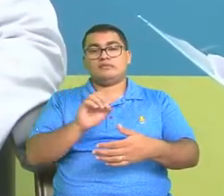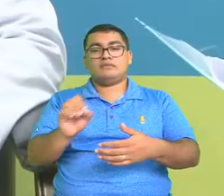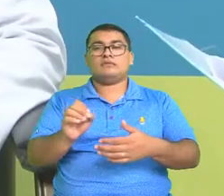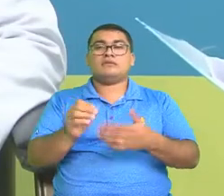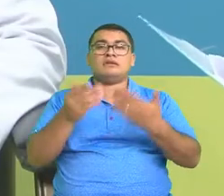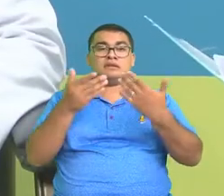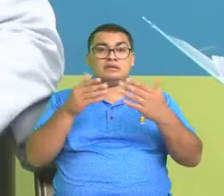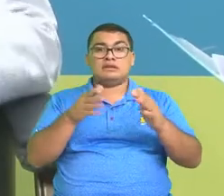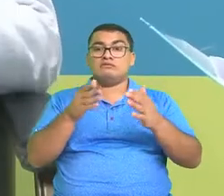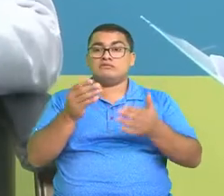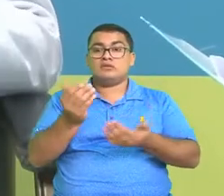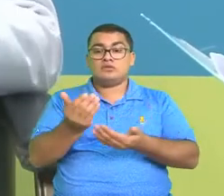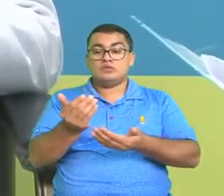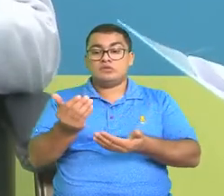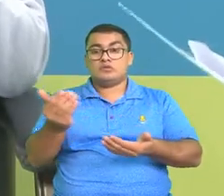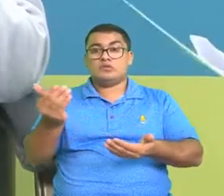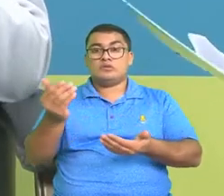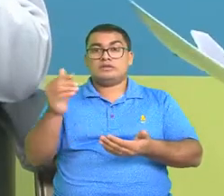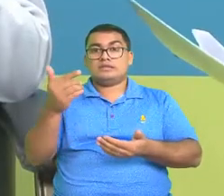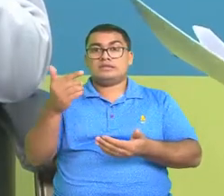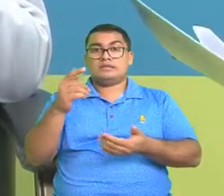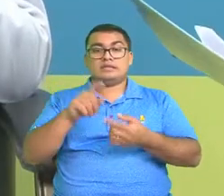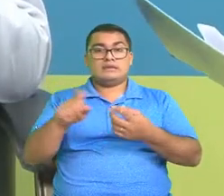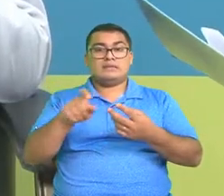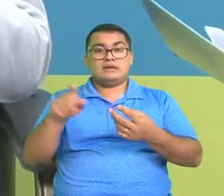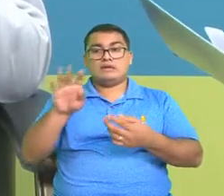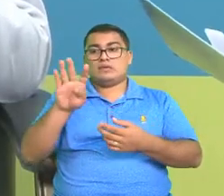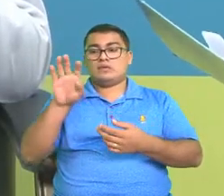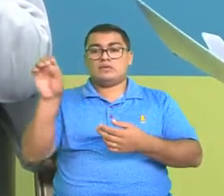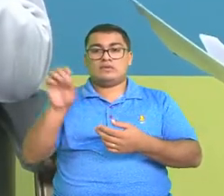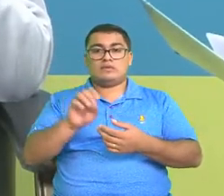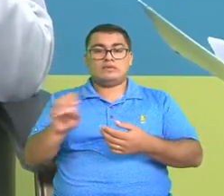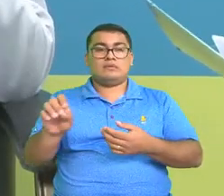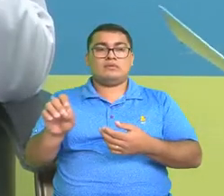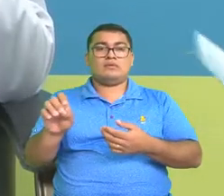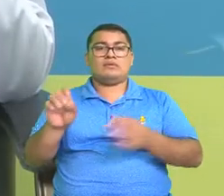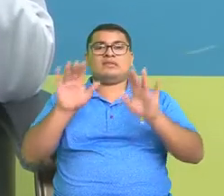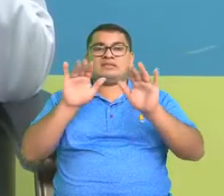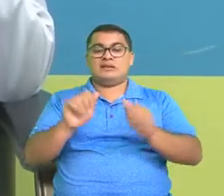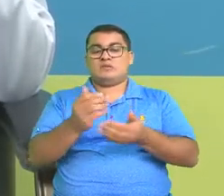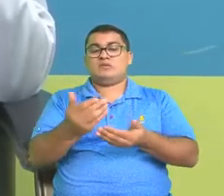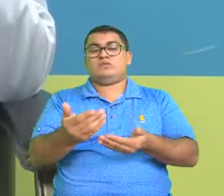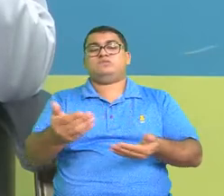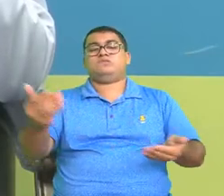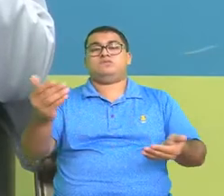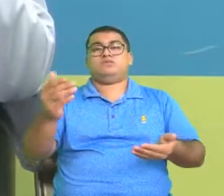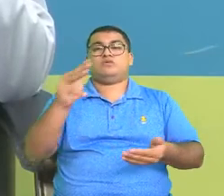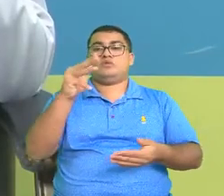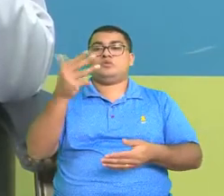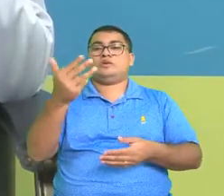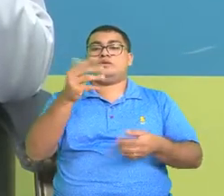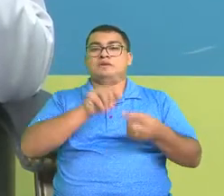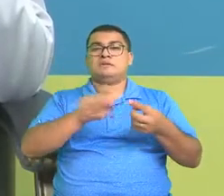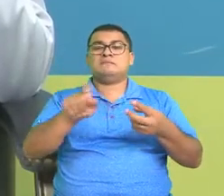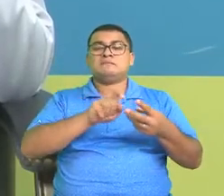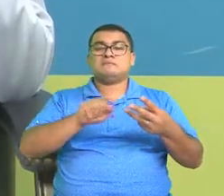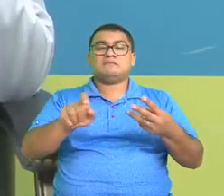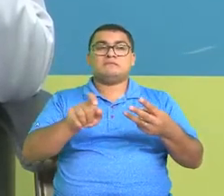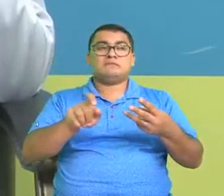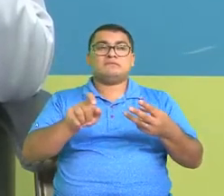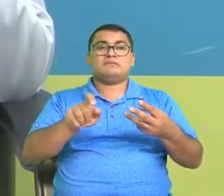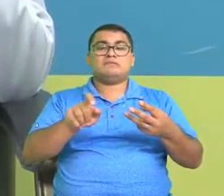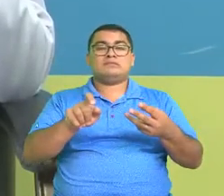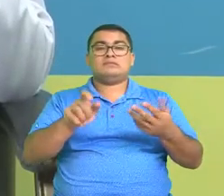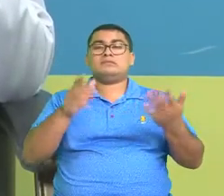Cuando llegan a la prematurez tiene una actividad enzimática del 40%. Y cuando llega a ser un recién nacido a término de